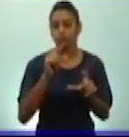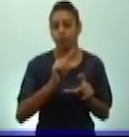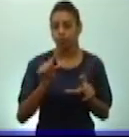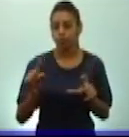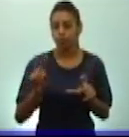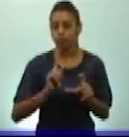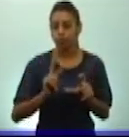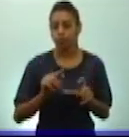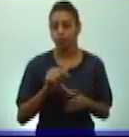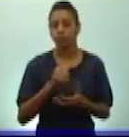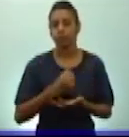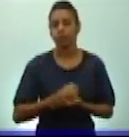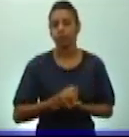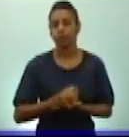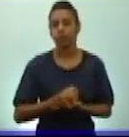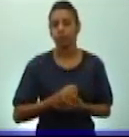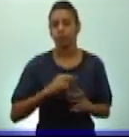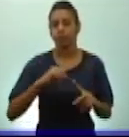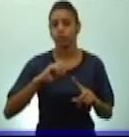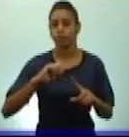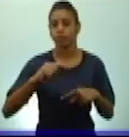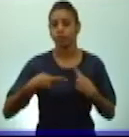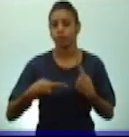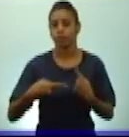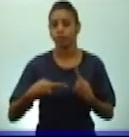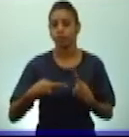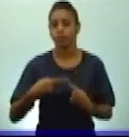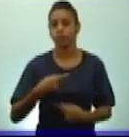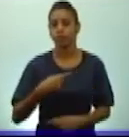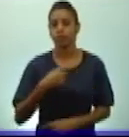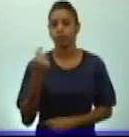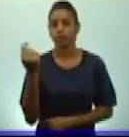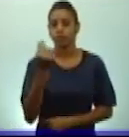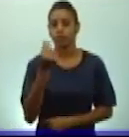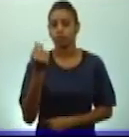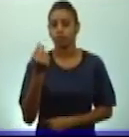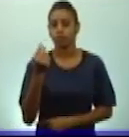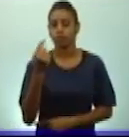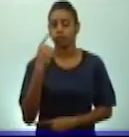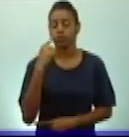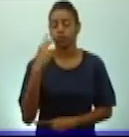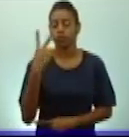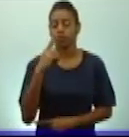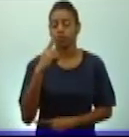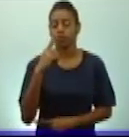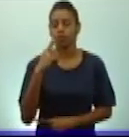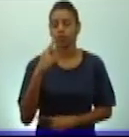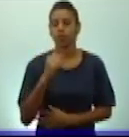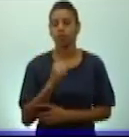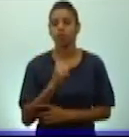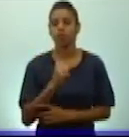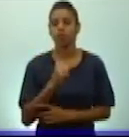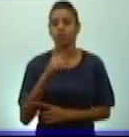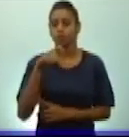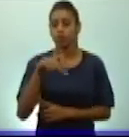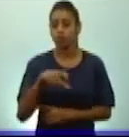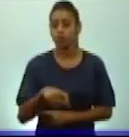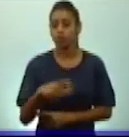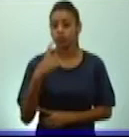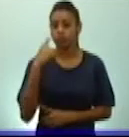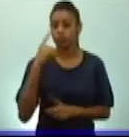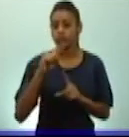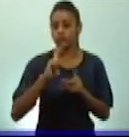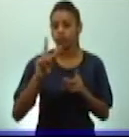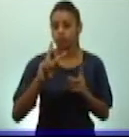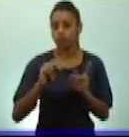revolucionario, reacción de la burguesía nativa y el imperialismo yanqui, y por último, la unidad